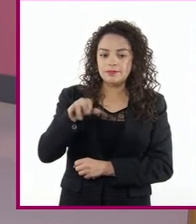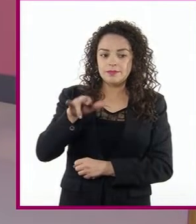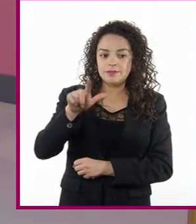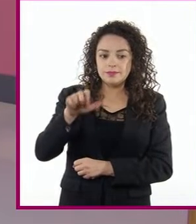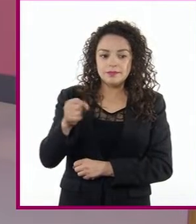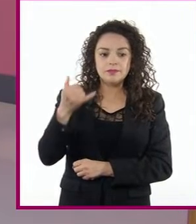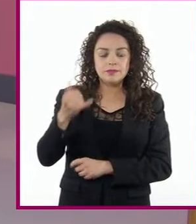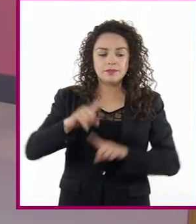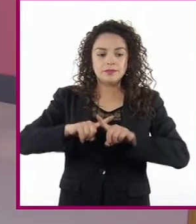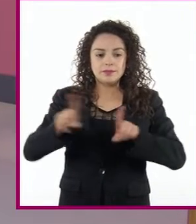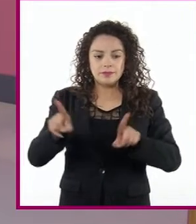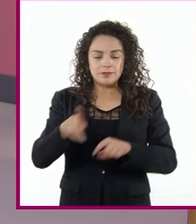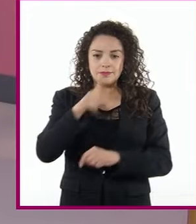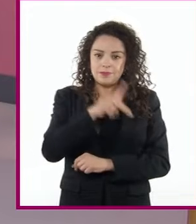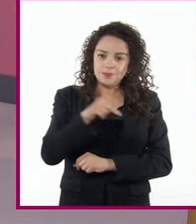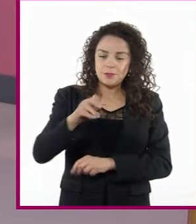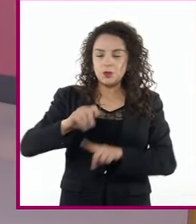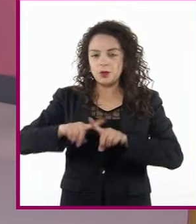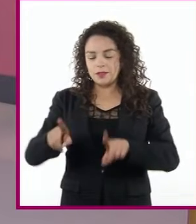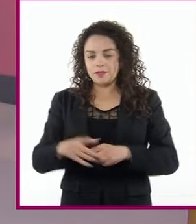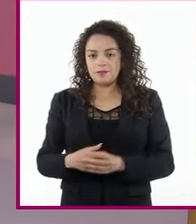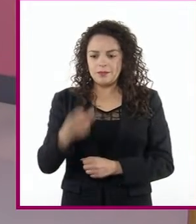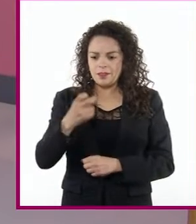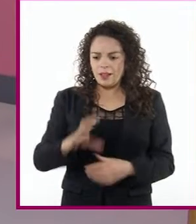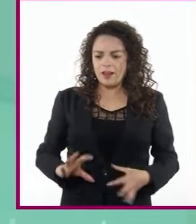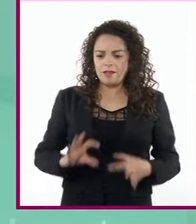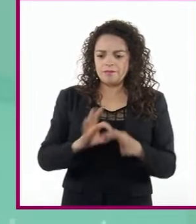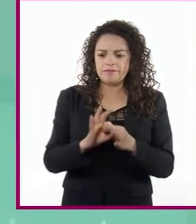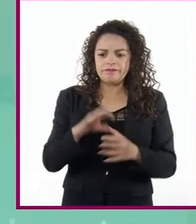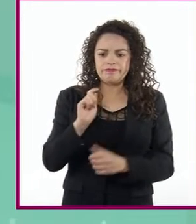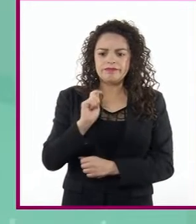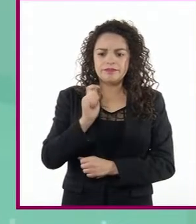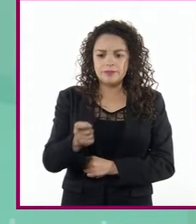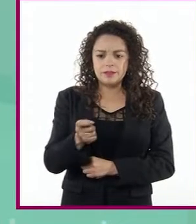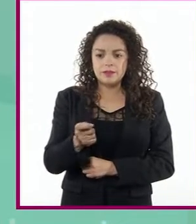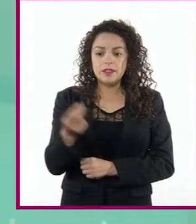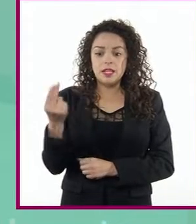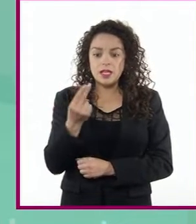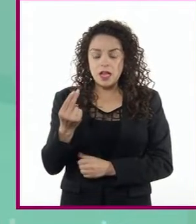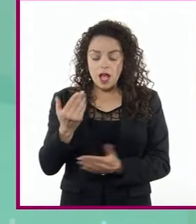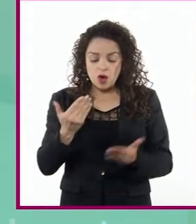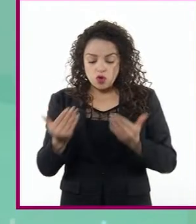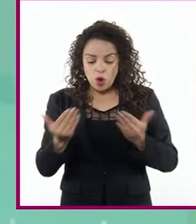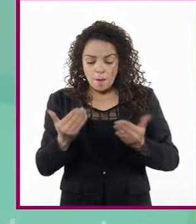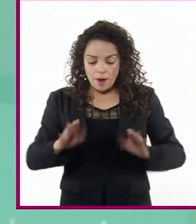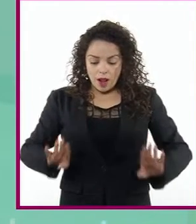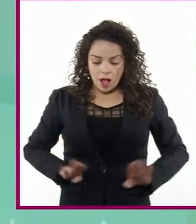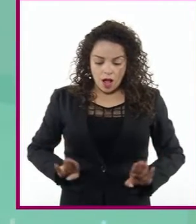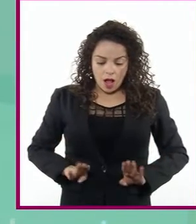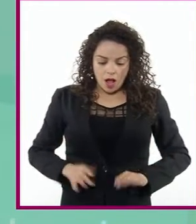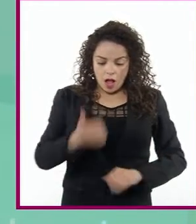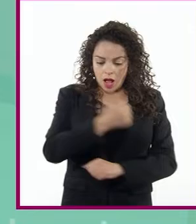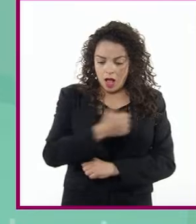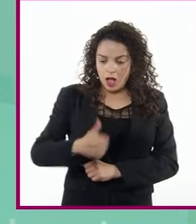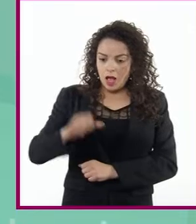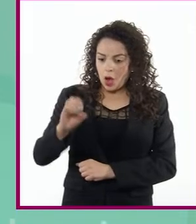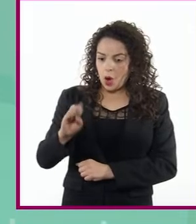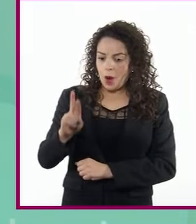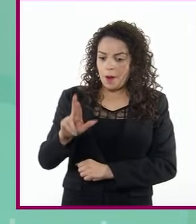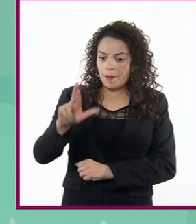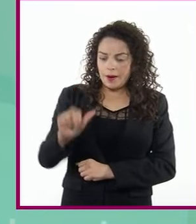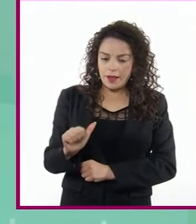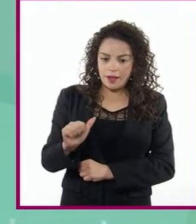diferentes. Con esto nos referimos a comparar características de las obras,